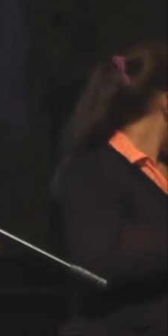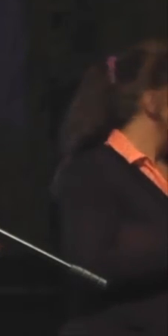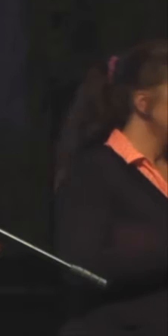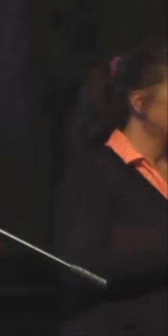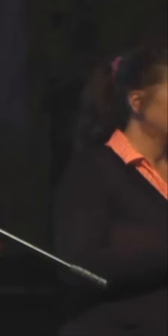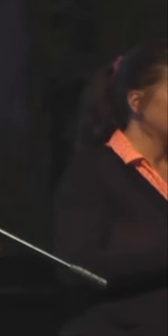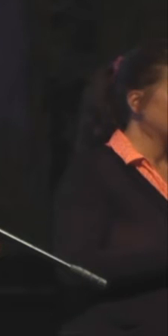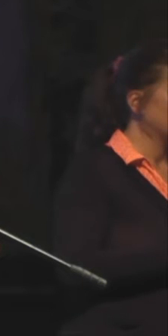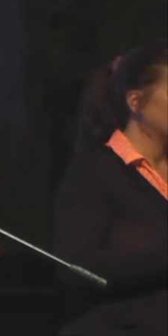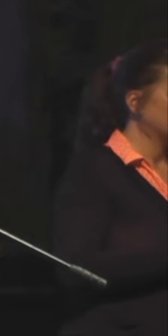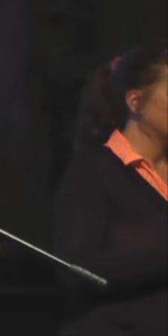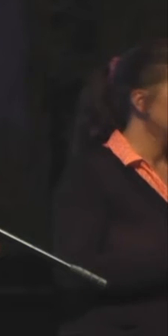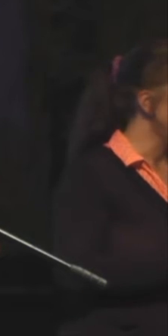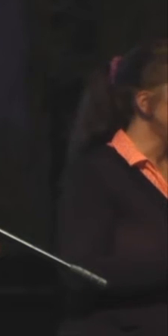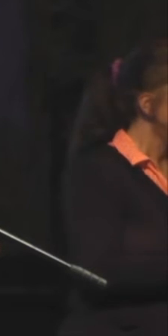entre nosotros